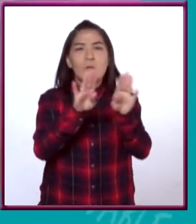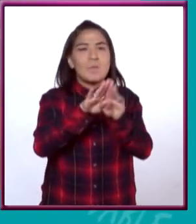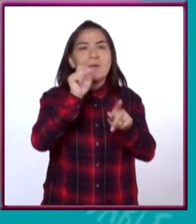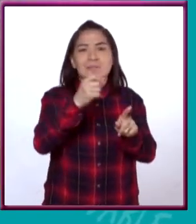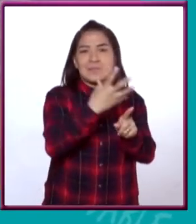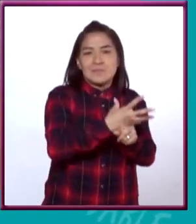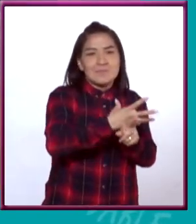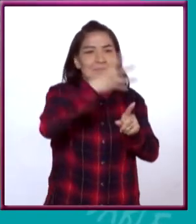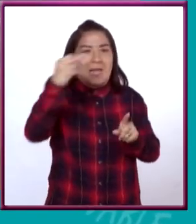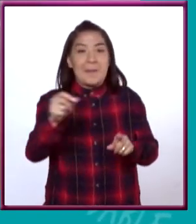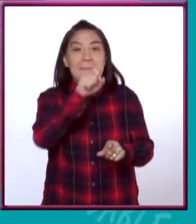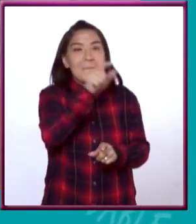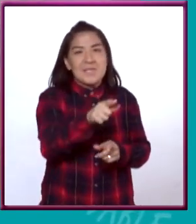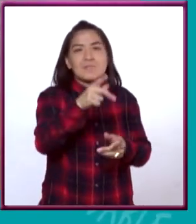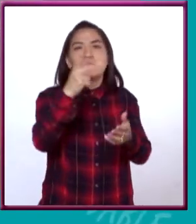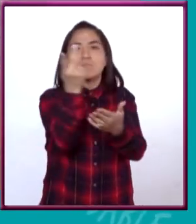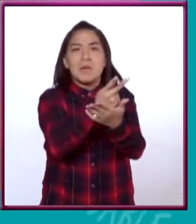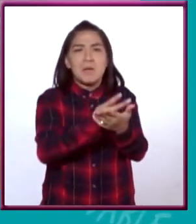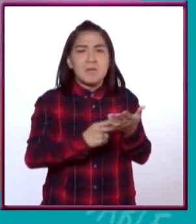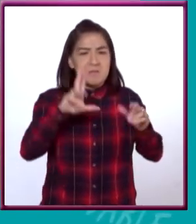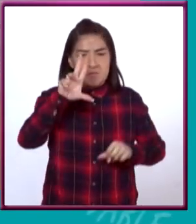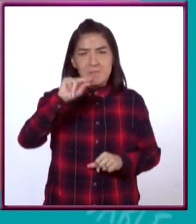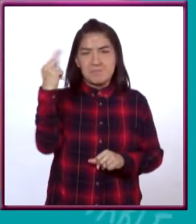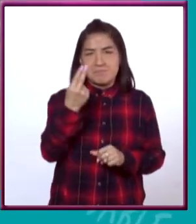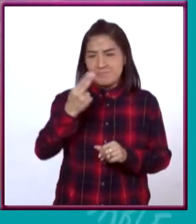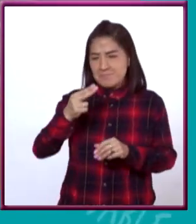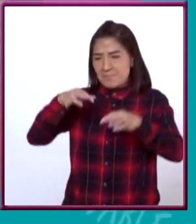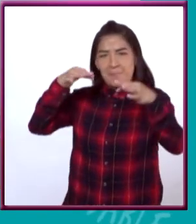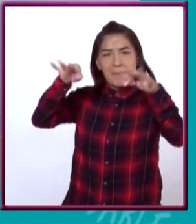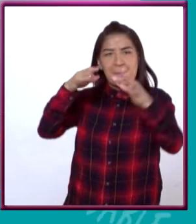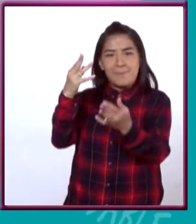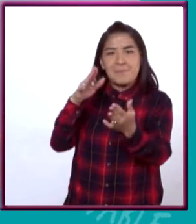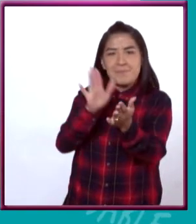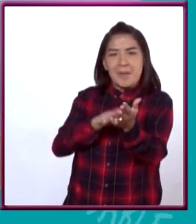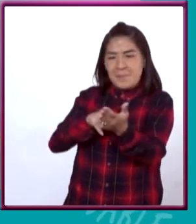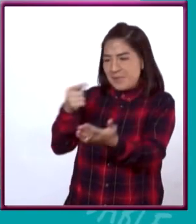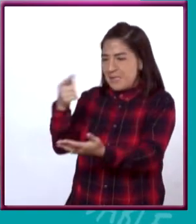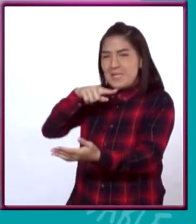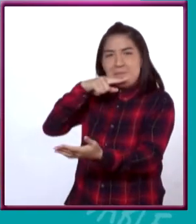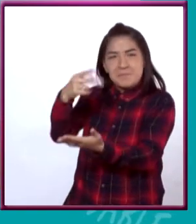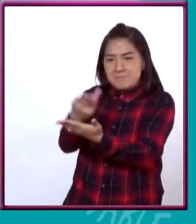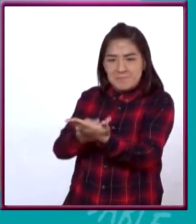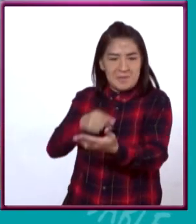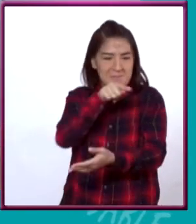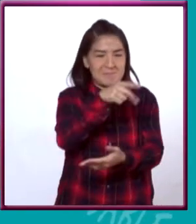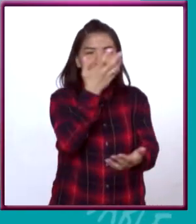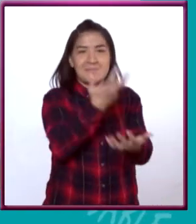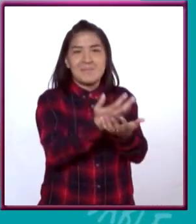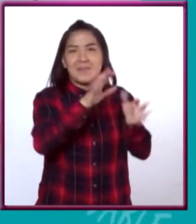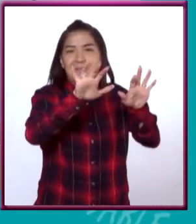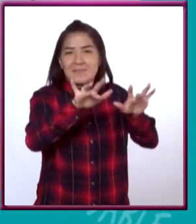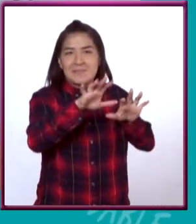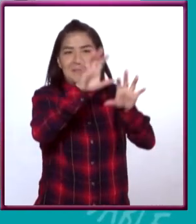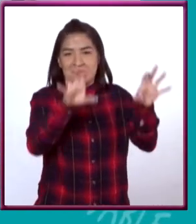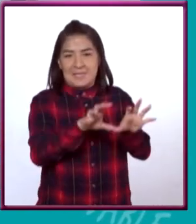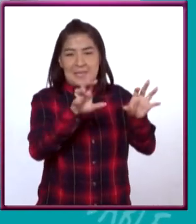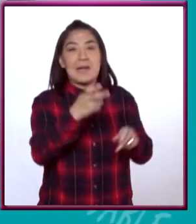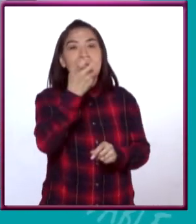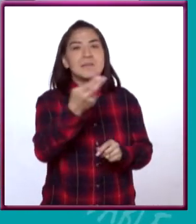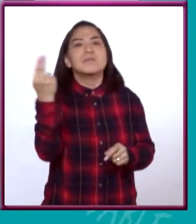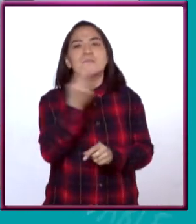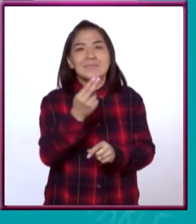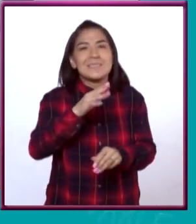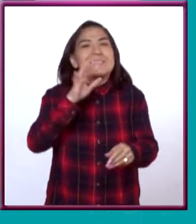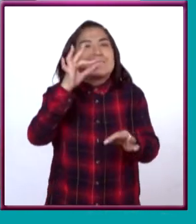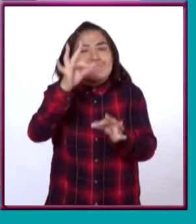en uno de estos programas sin papel. Para que estos programas sean rentables en la industria se necesita